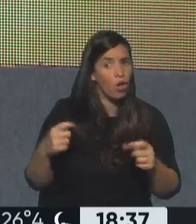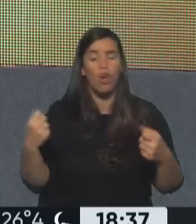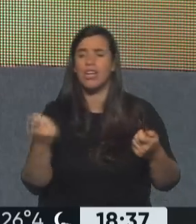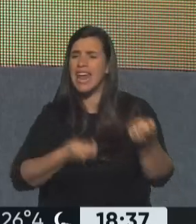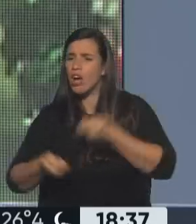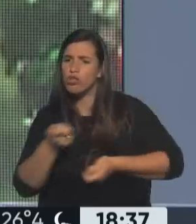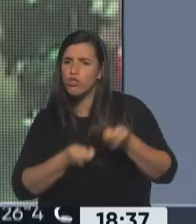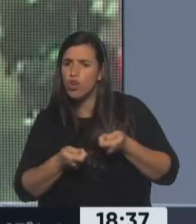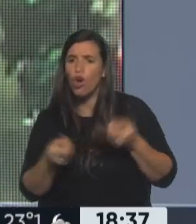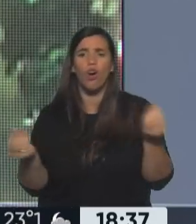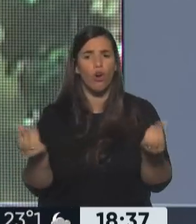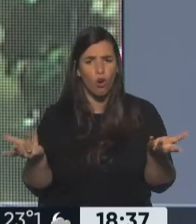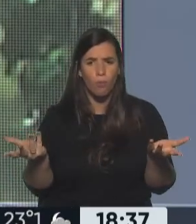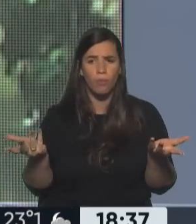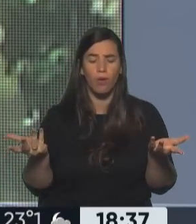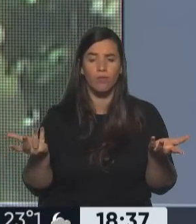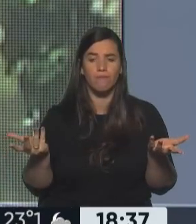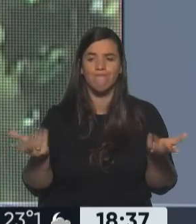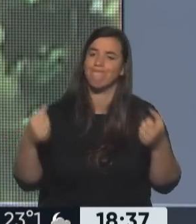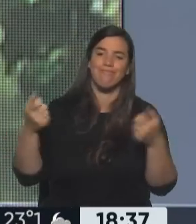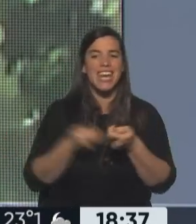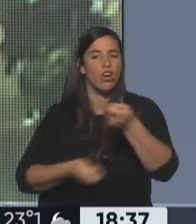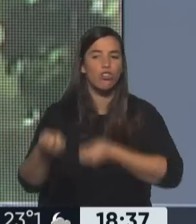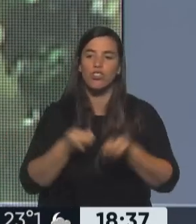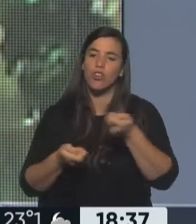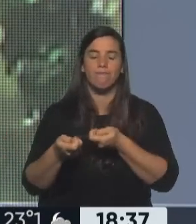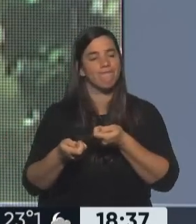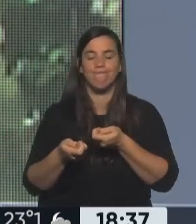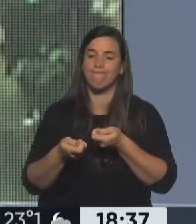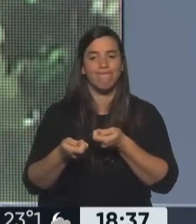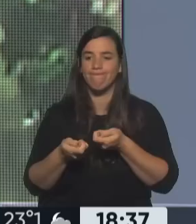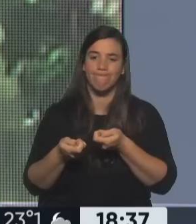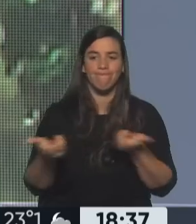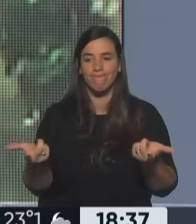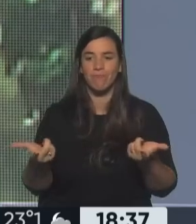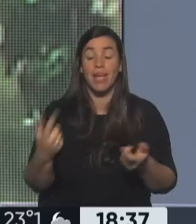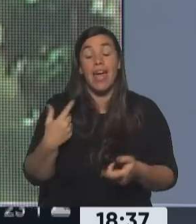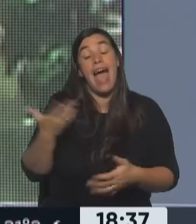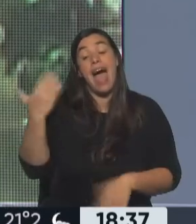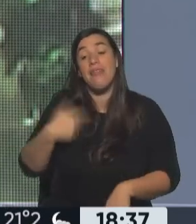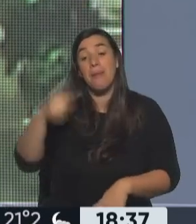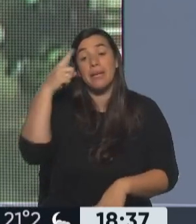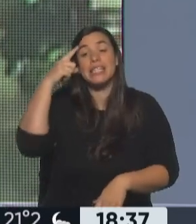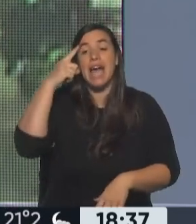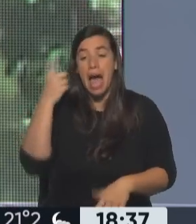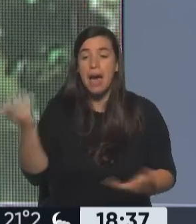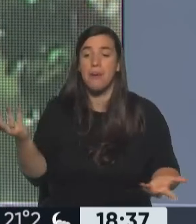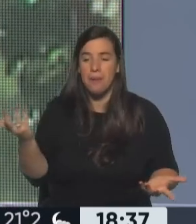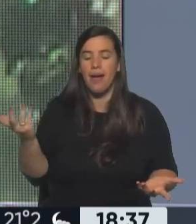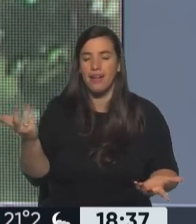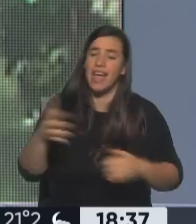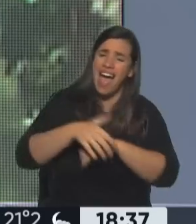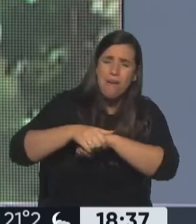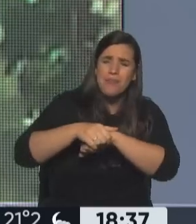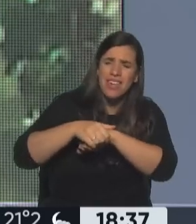digamos? Se mensuró, pero quizá no fue tan buena la negociación. Quizá se pensaba que con cierta lógica política de amigabilidad con los acreedores,